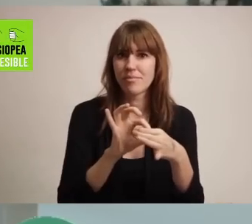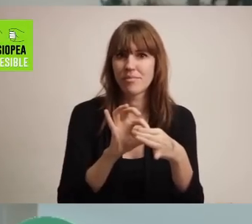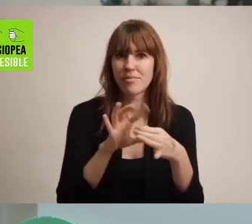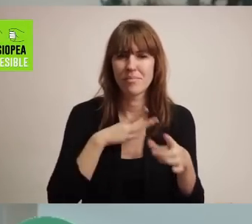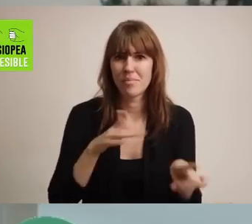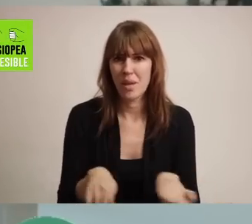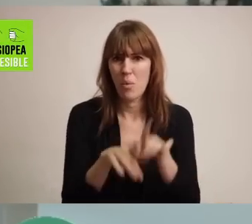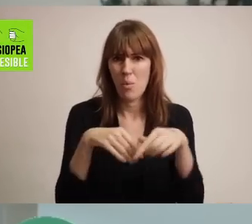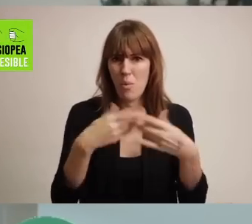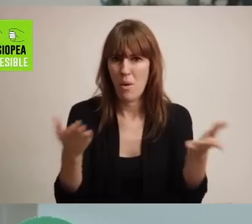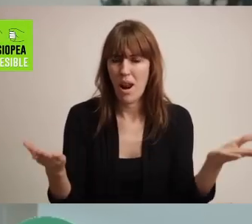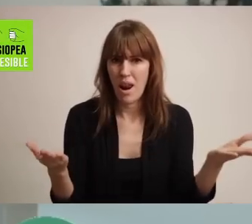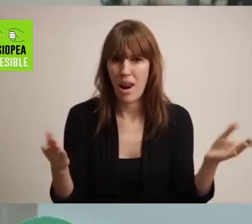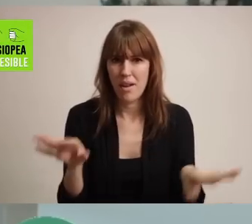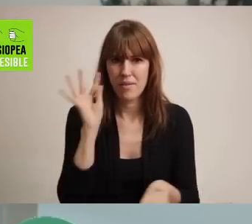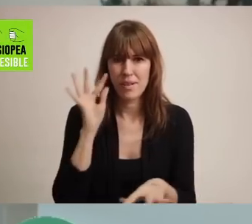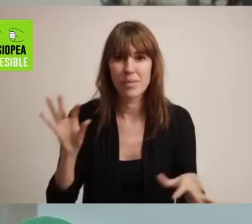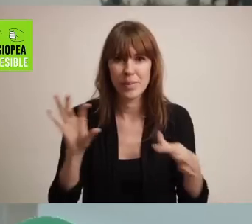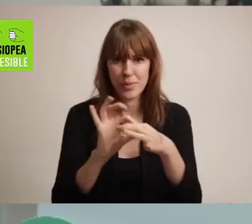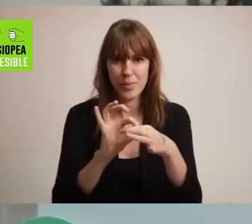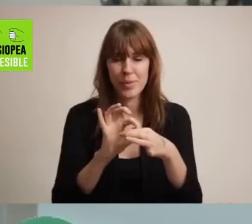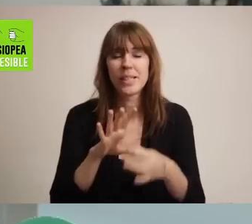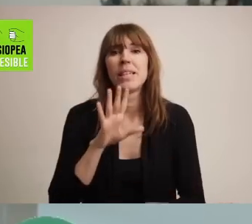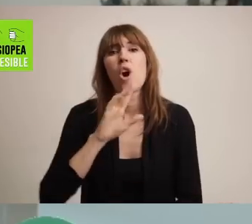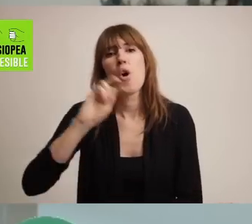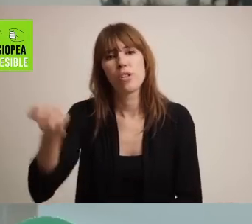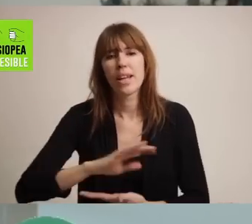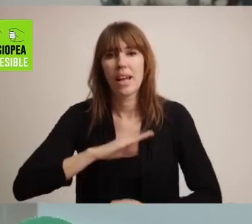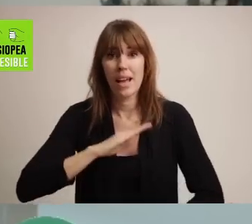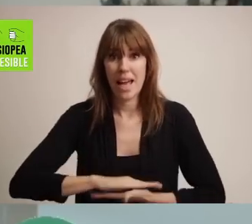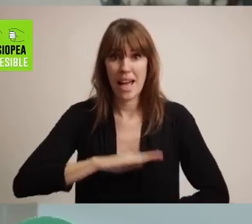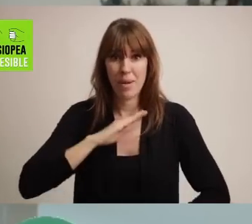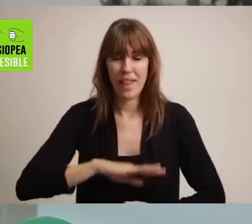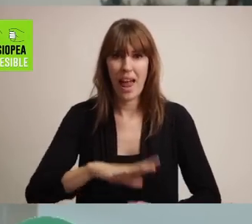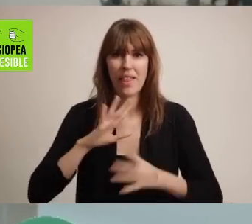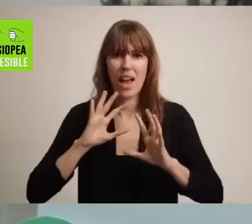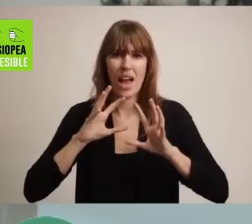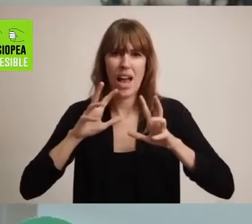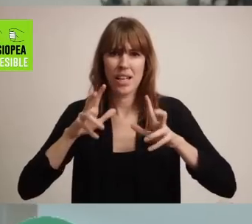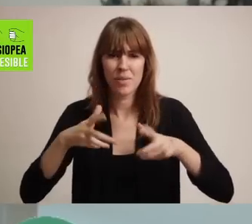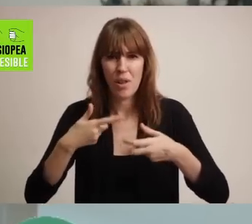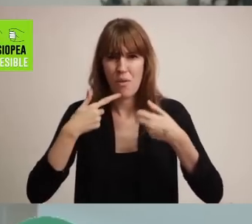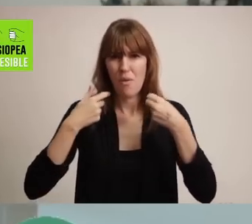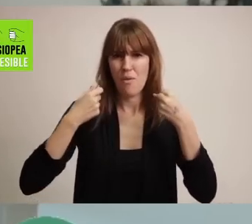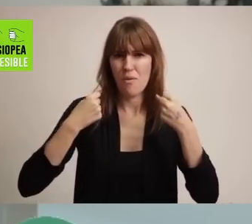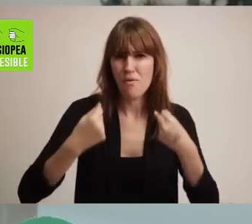mujer. Y lo que está ligado a la capacidad de esfuerzo, fuerza,